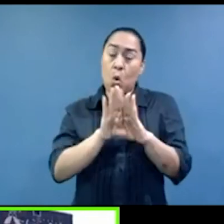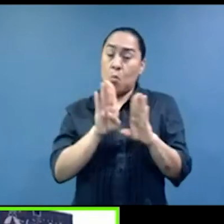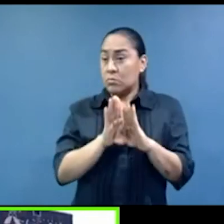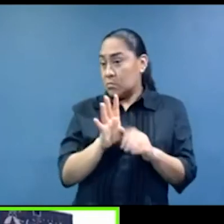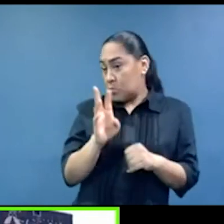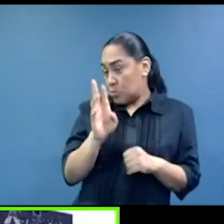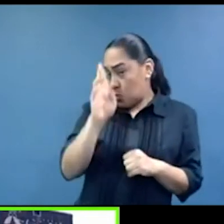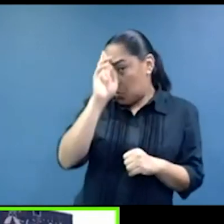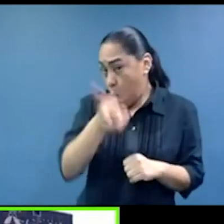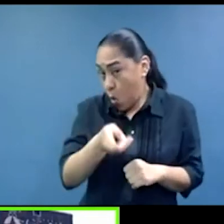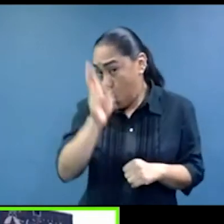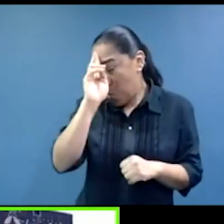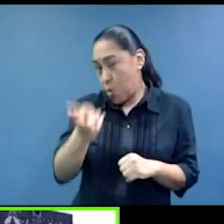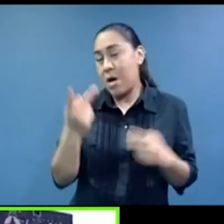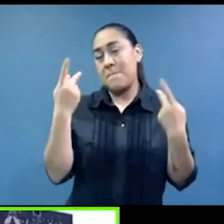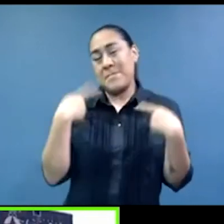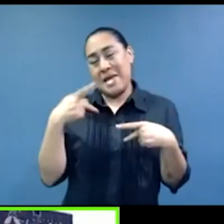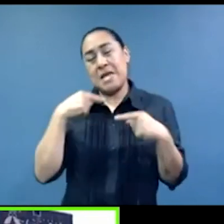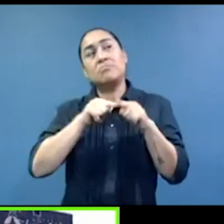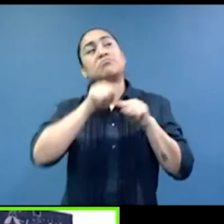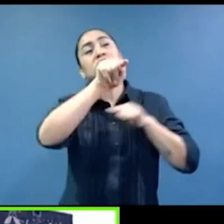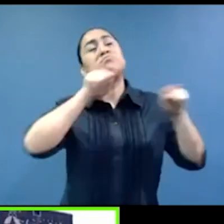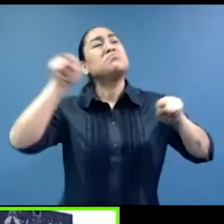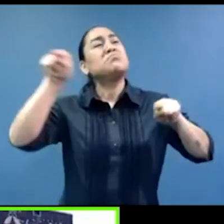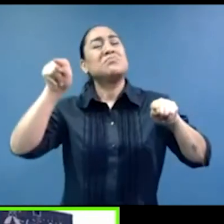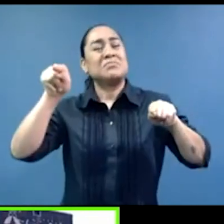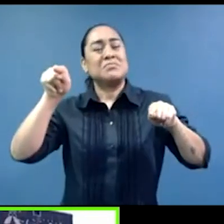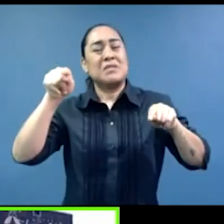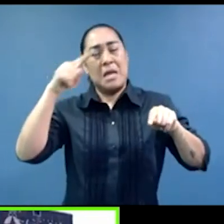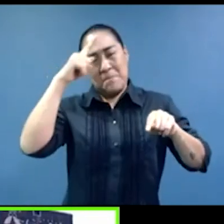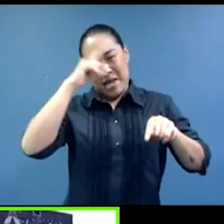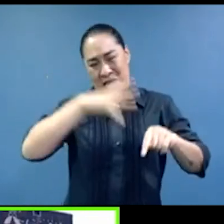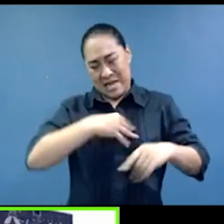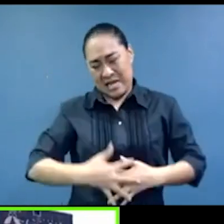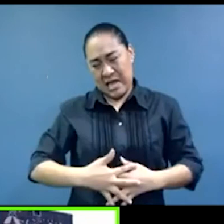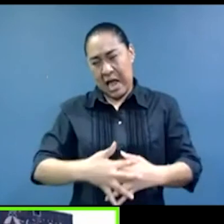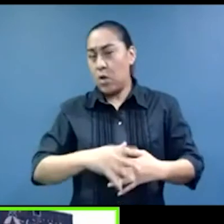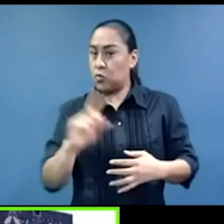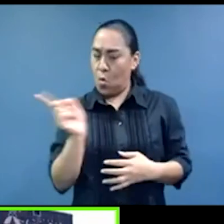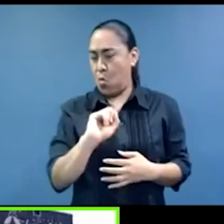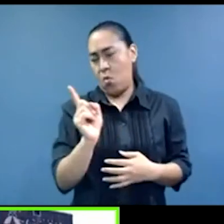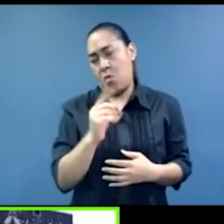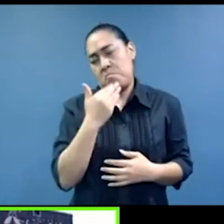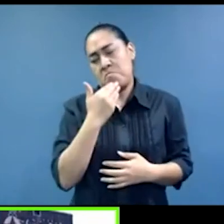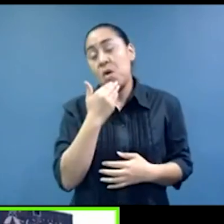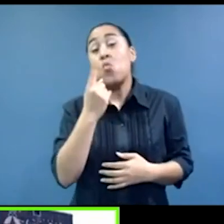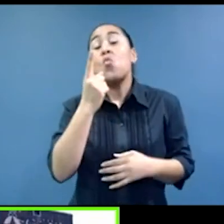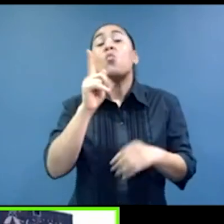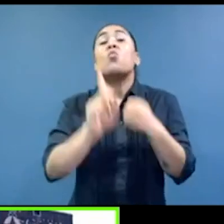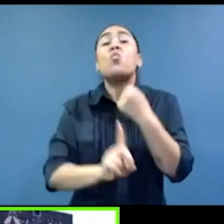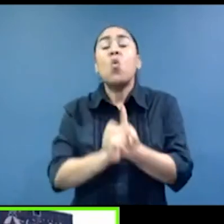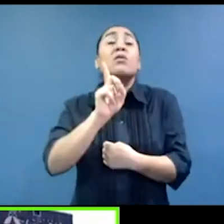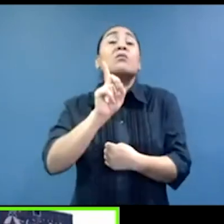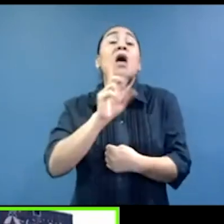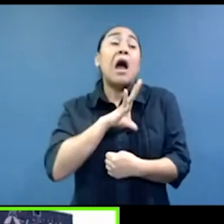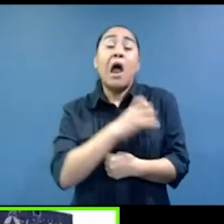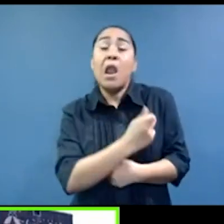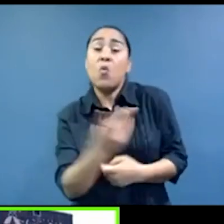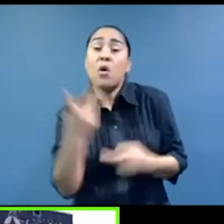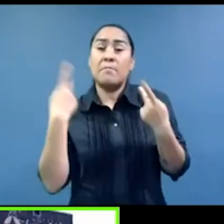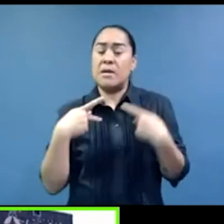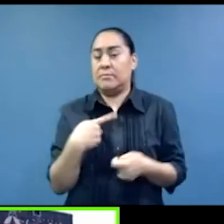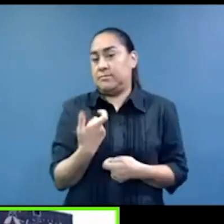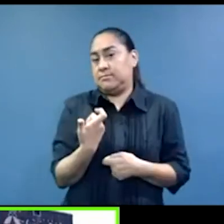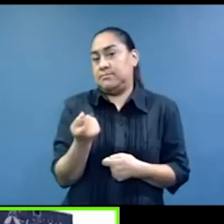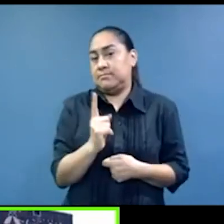de prohibir el turismo, es un tema que visibiliza la desigualdad en el acceso y que visibiliza precisamente que no todas